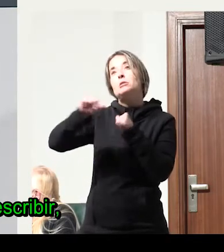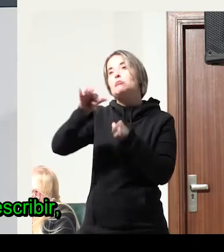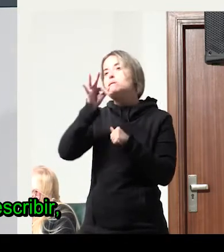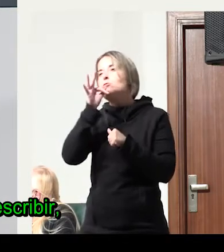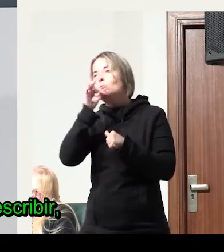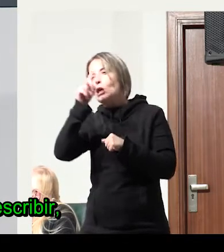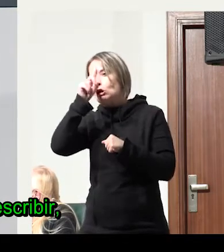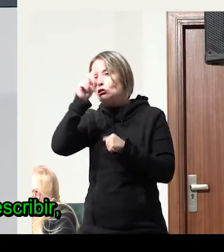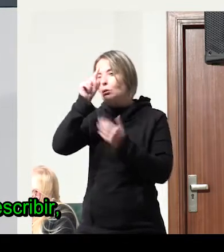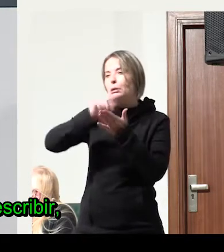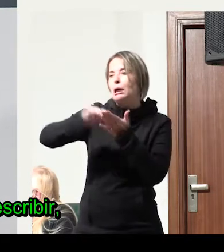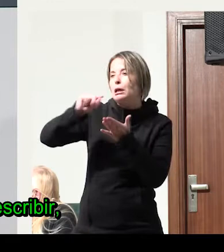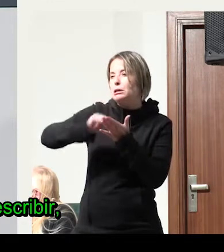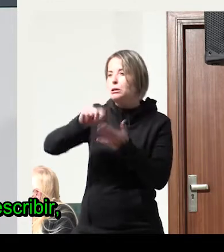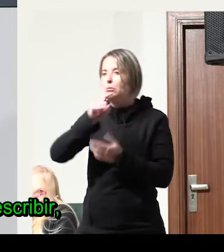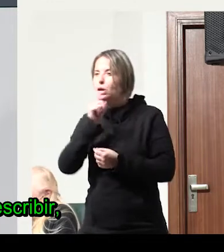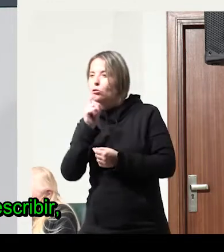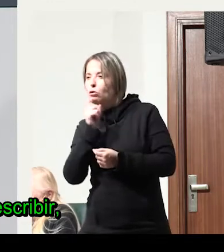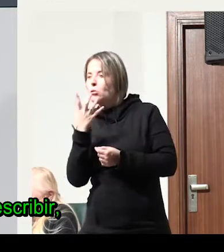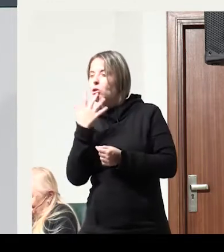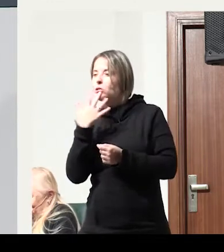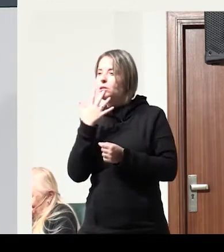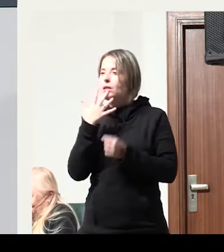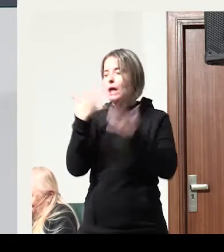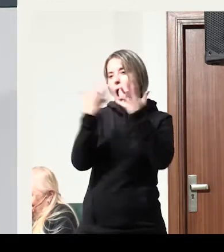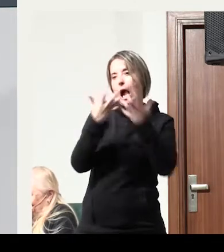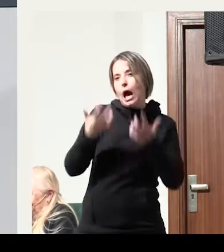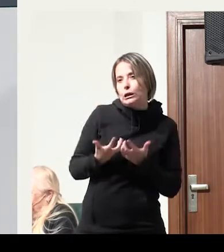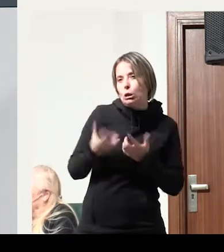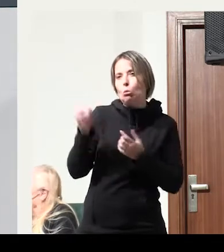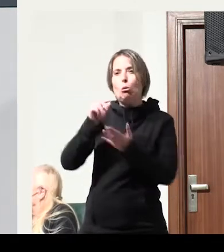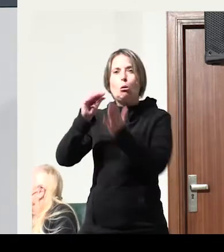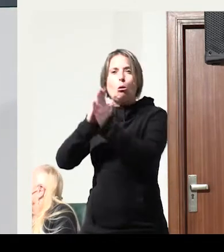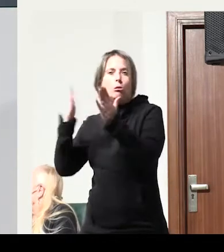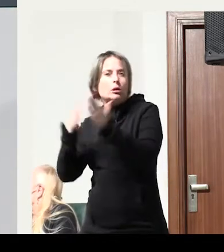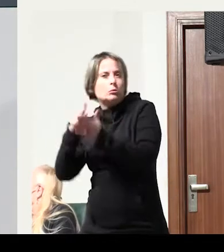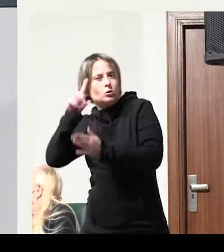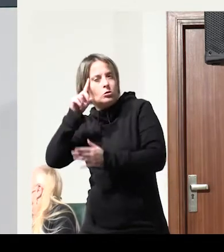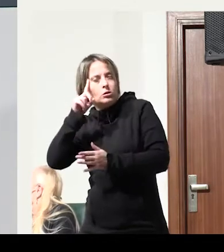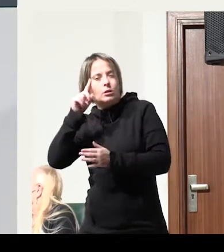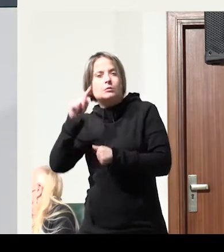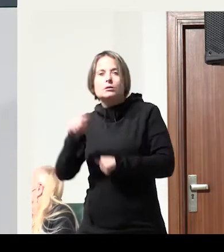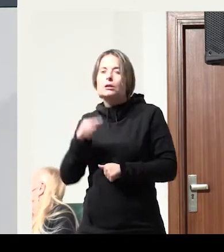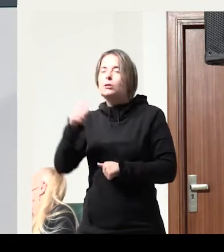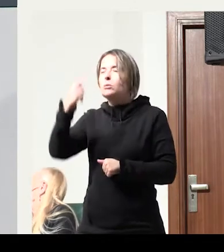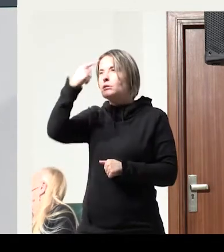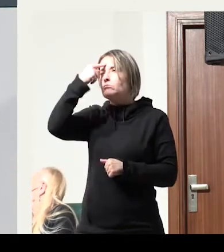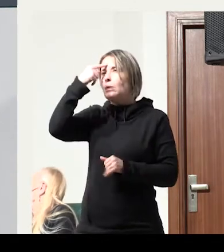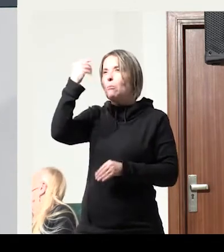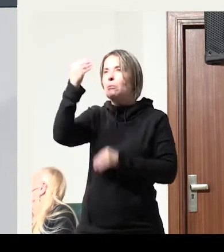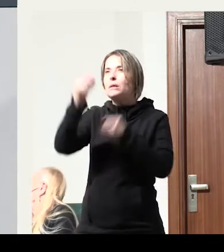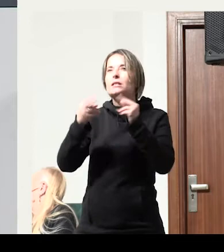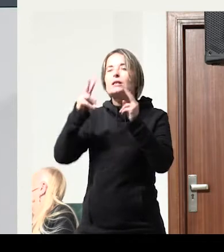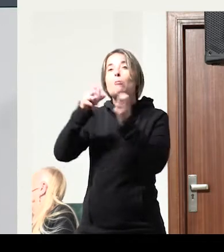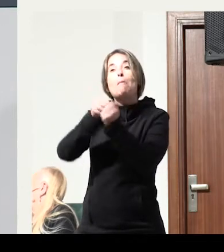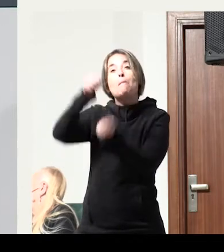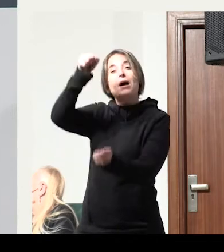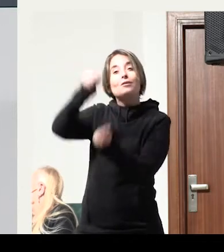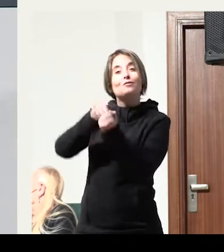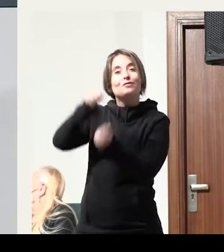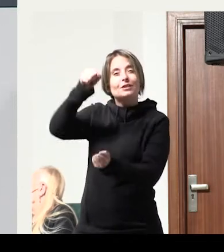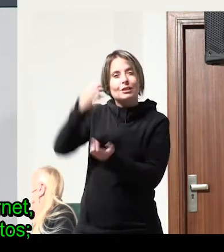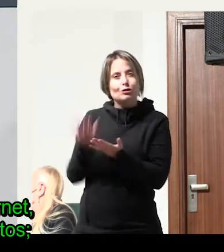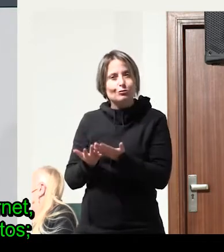iba a escribir, ¿no? Si iba a hacer un artículo o qué iba a hacer. Y luego enseguida pensé en la idea del manifiesto. Claro, quería hacer un